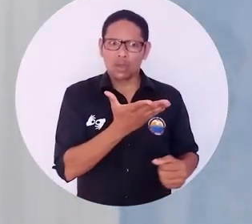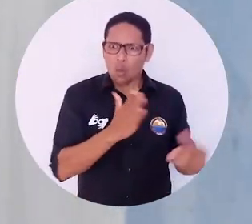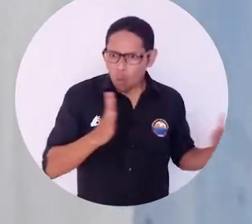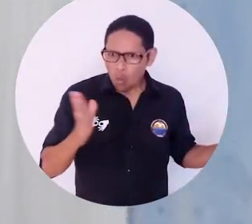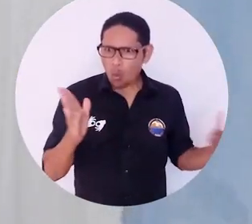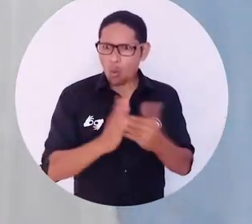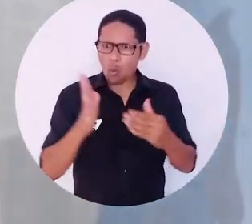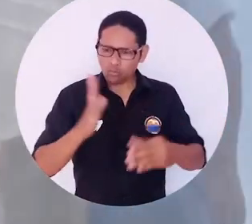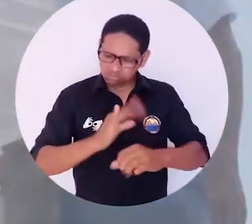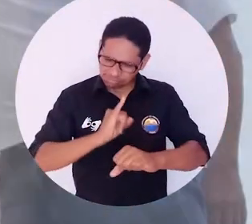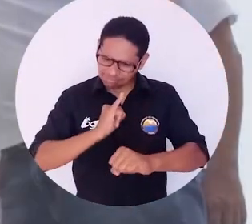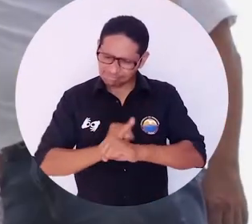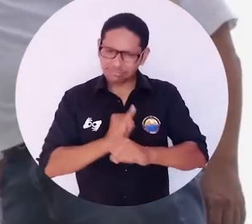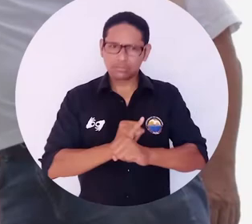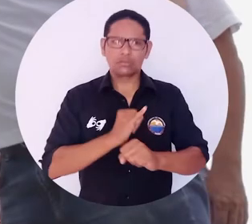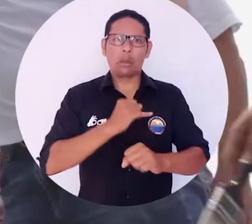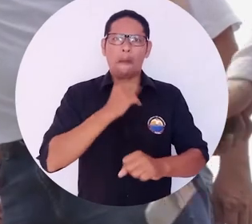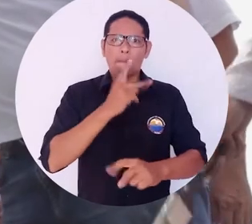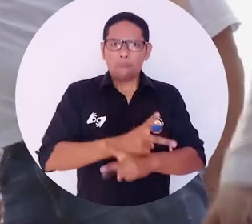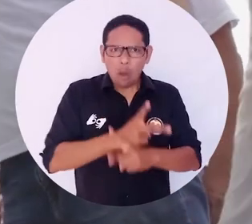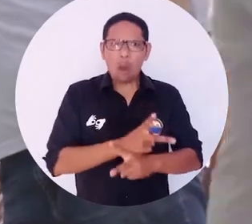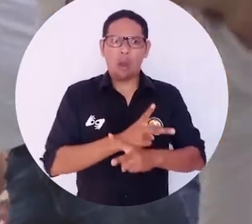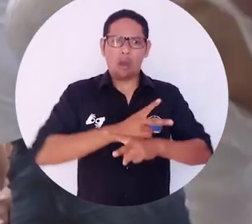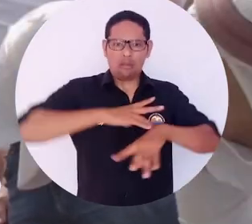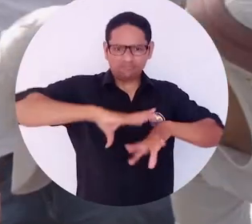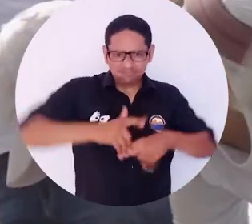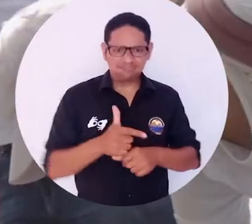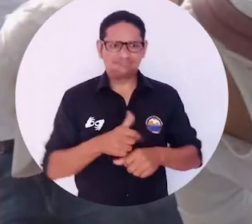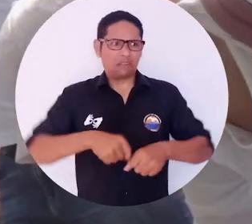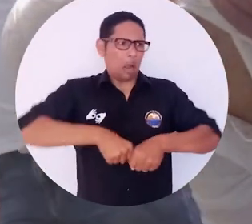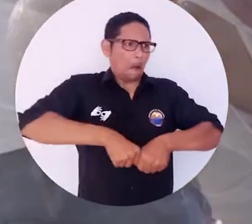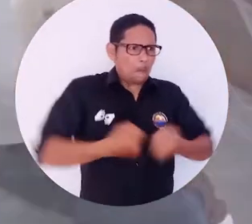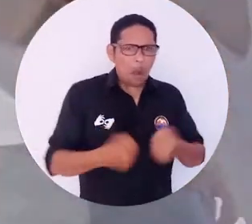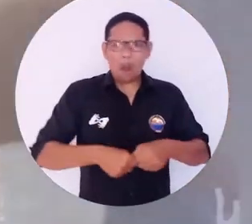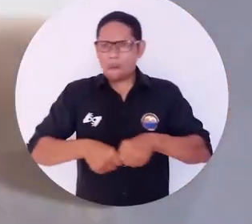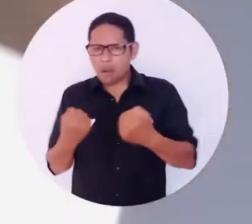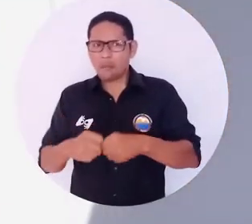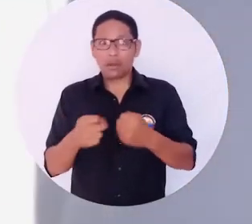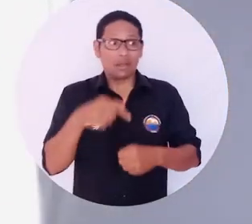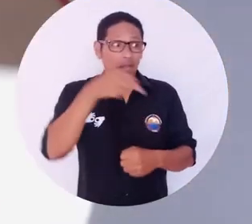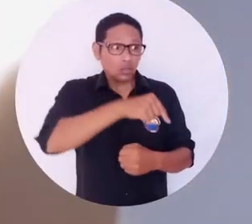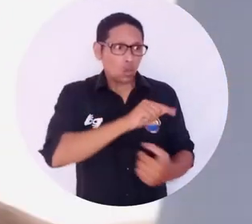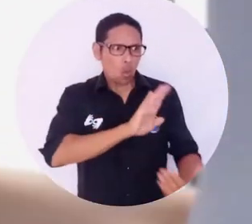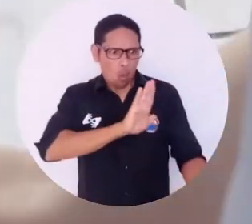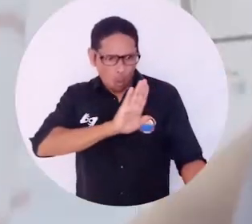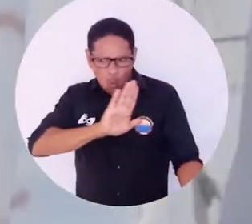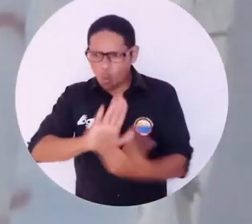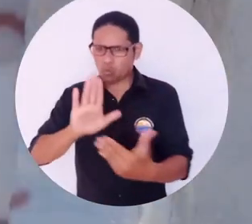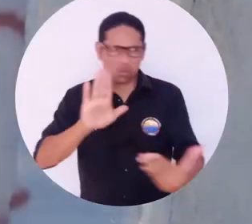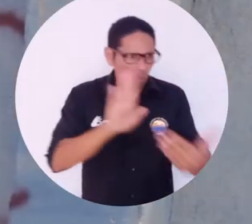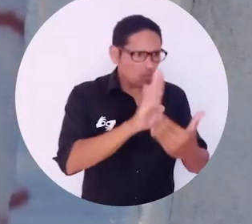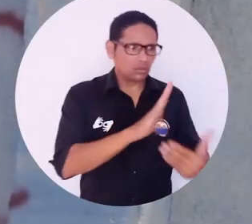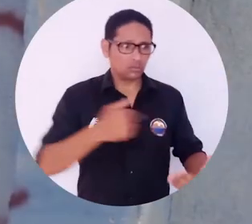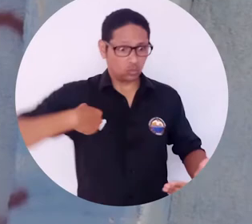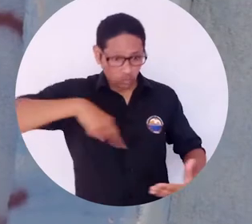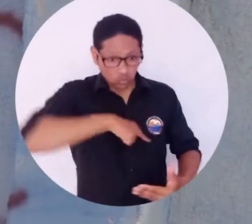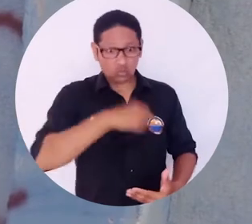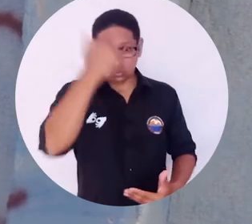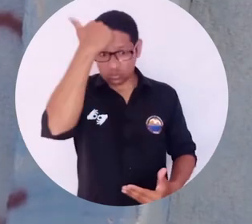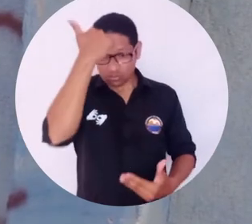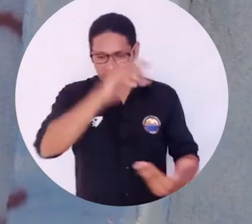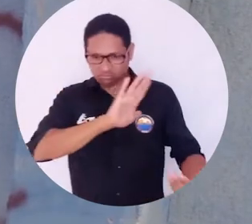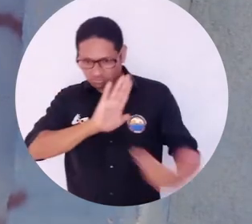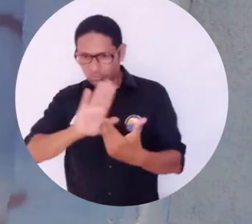institucionalidad. Todo acto de violencia, todo acto de vandalismo, porque consideramos que esto atenta contra la integridad de nosotros como docentes,